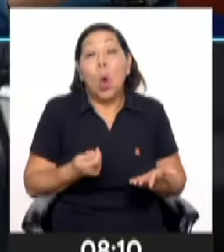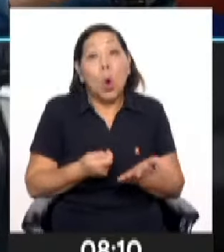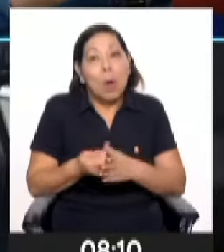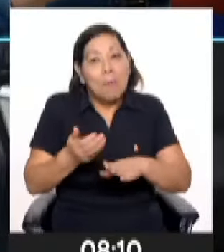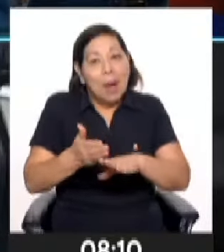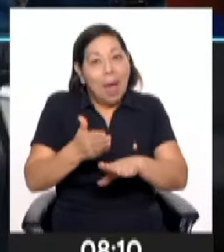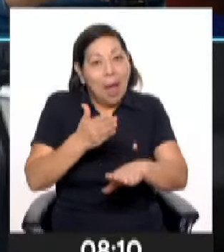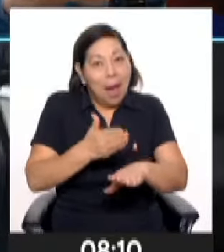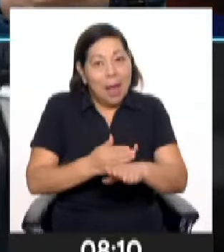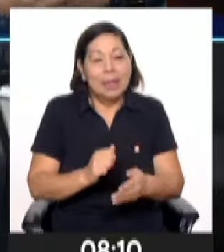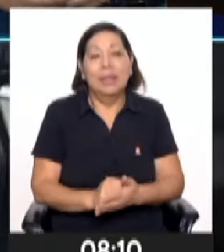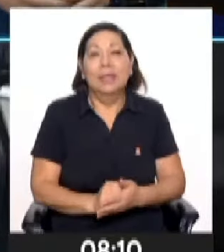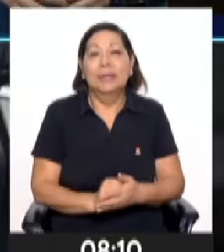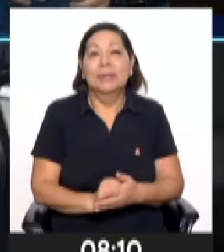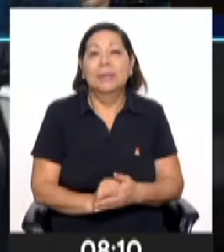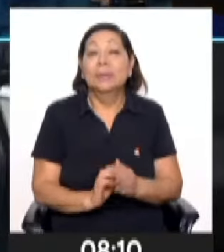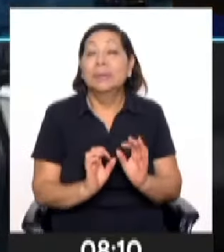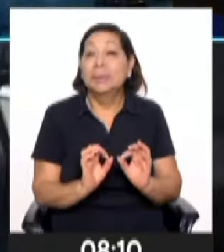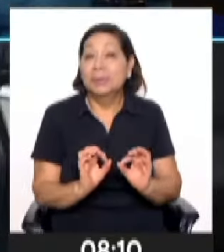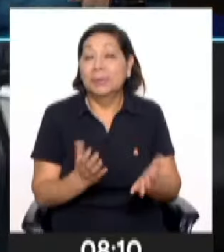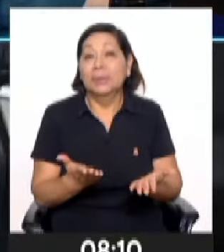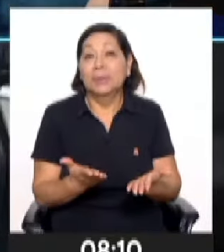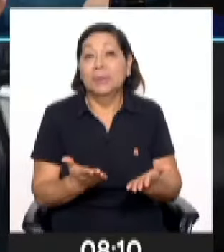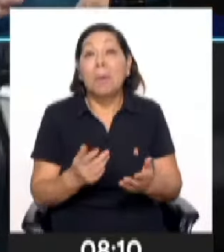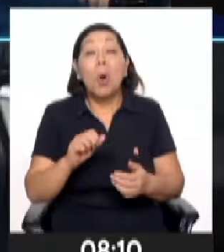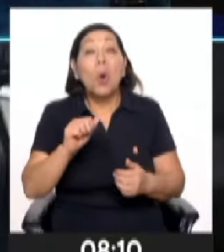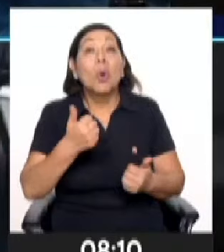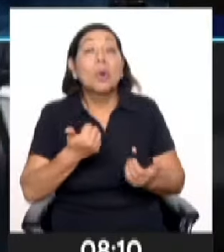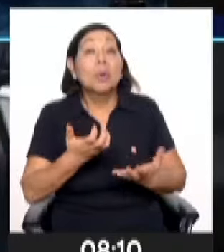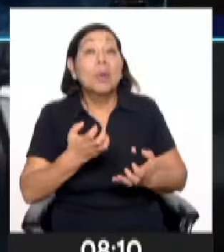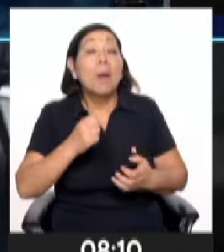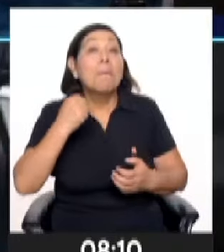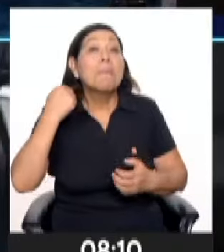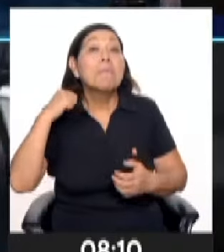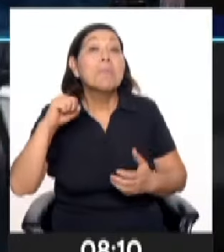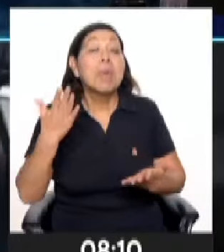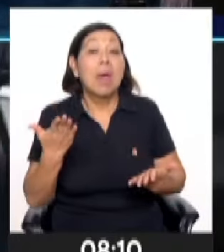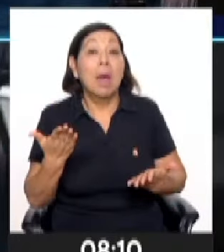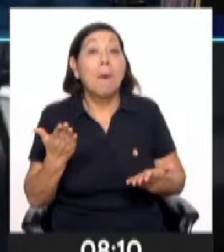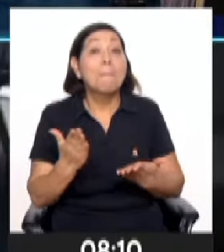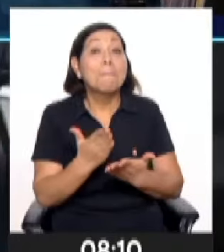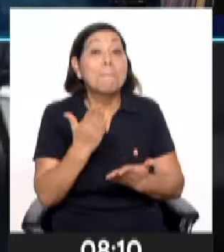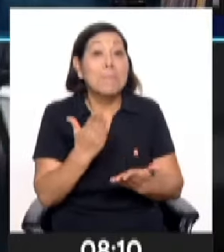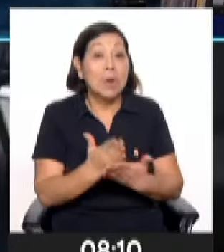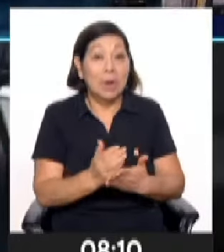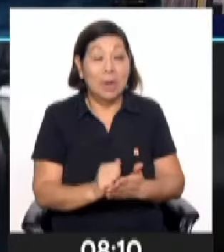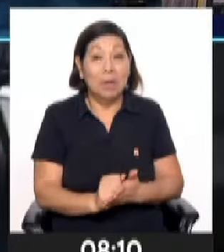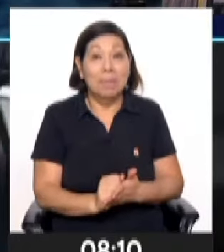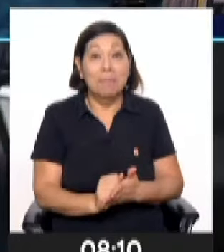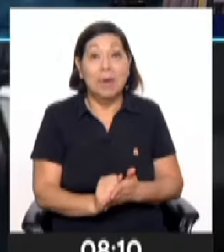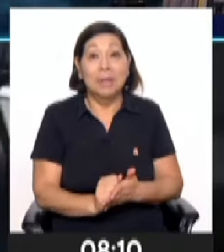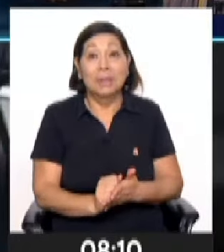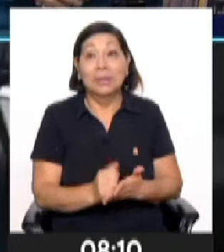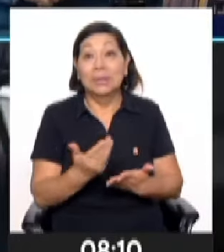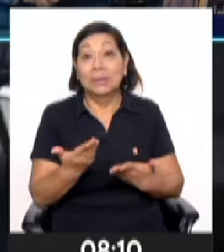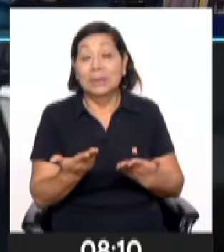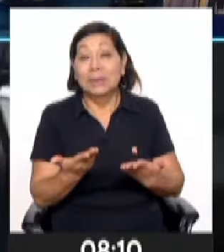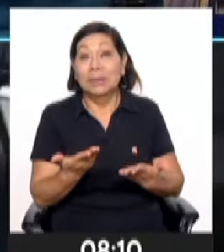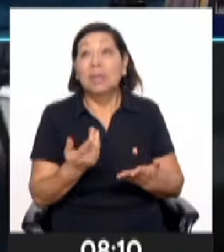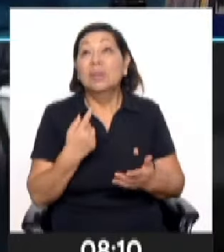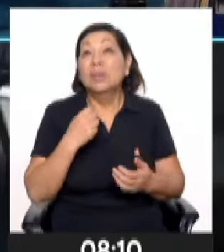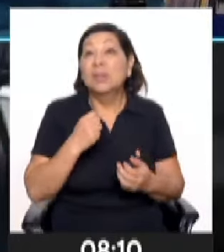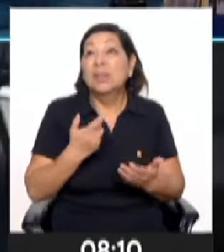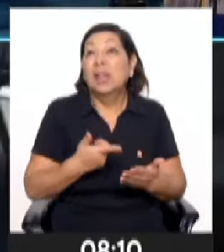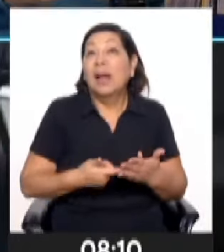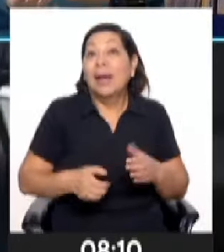con anticipación lo más que se pueda. Más aún si viajo al extranjero, ¿no? Porque ahí hay incluso un problema con la otra moneda del país de